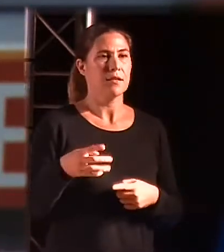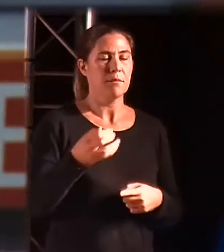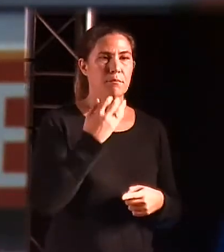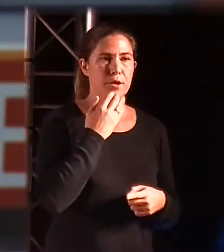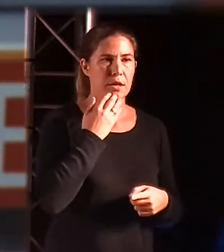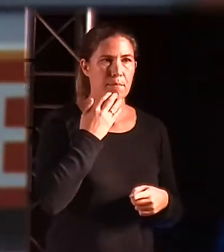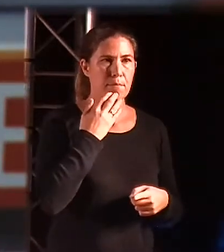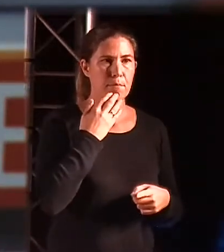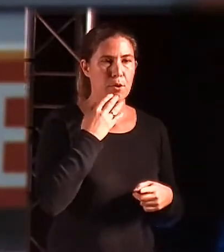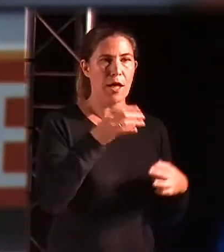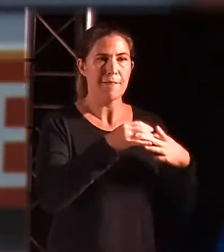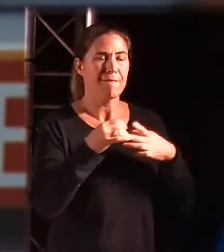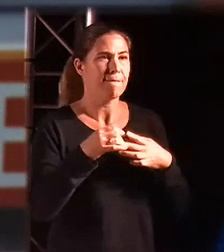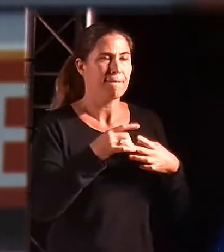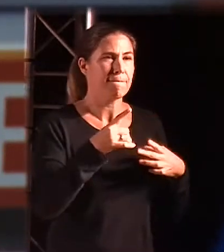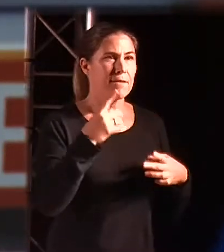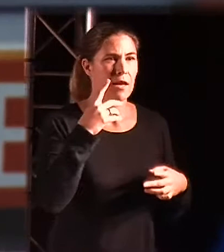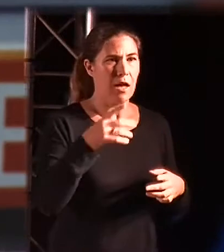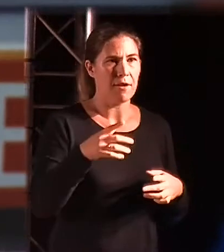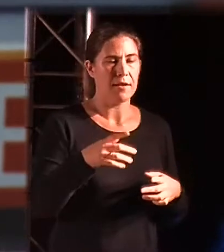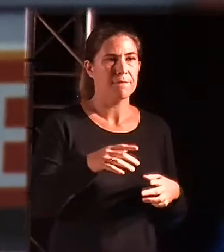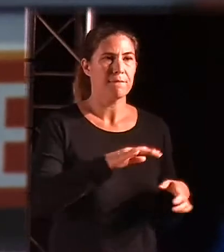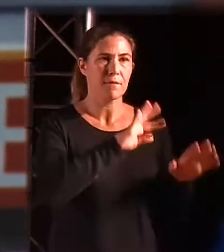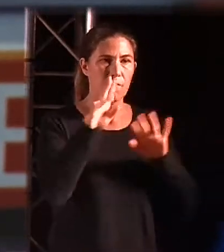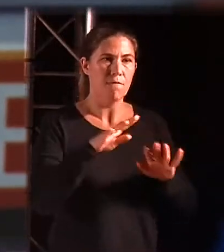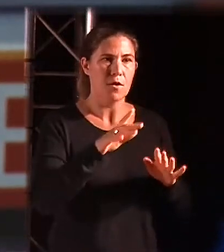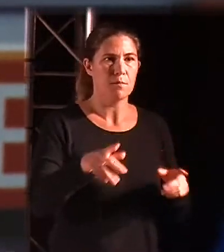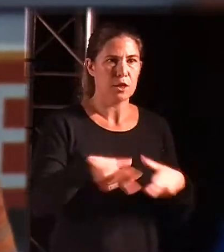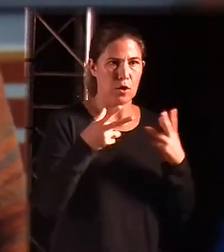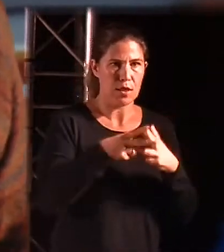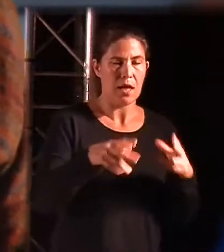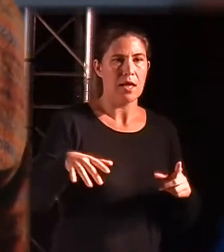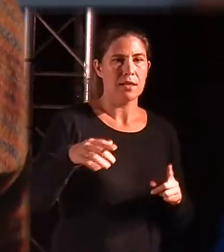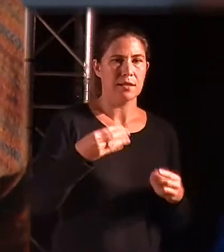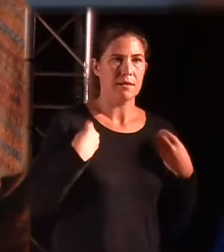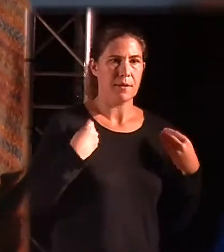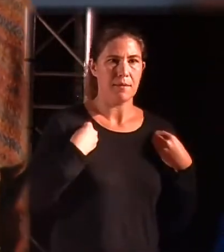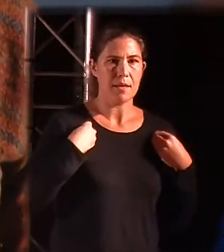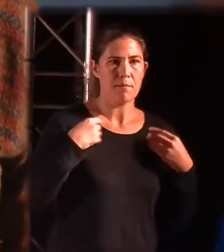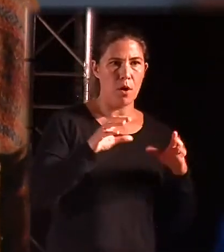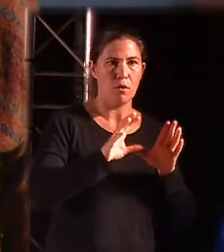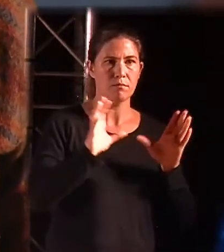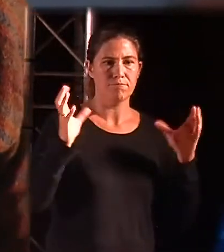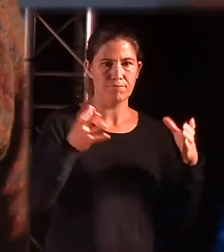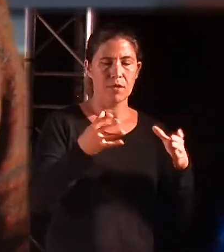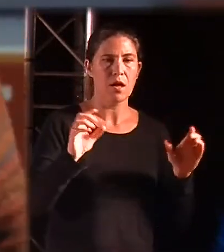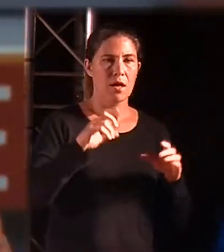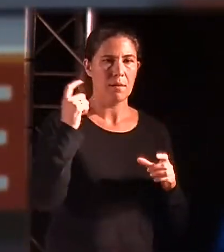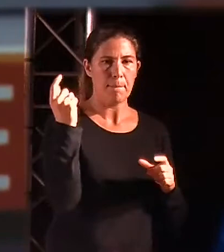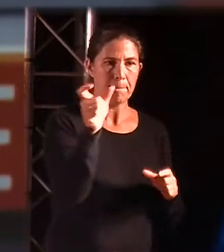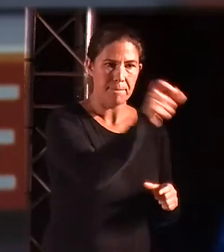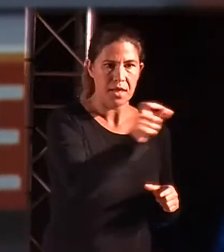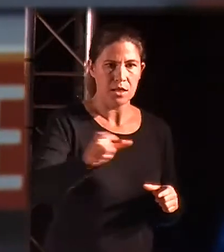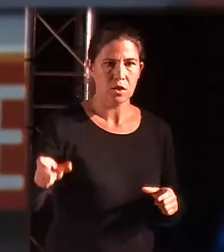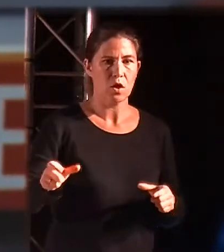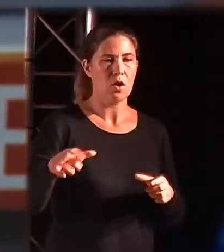es la tendencia a la conformidad social. O sea, si vivimos rodeados de gente que piensa que la Tierra es plana y manifestamos una